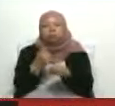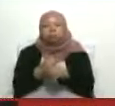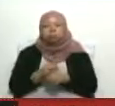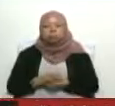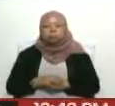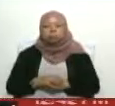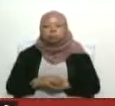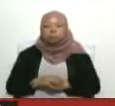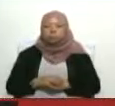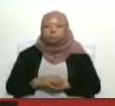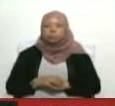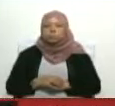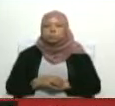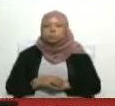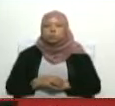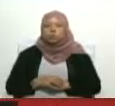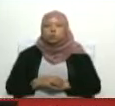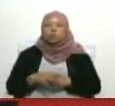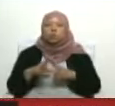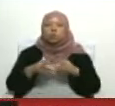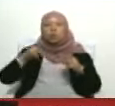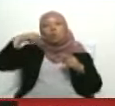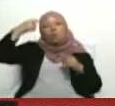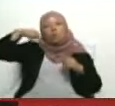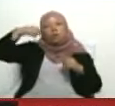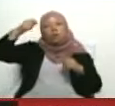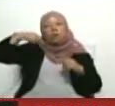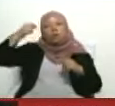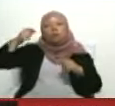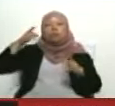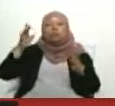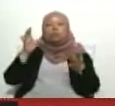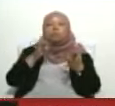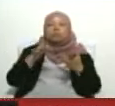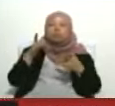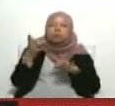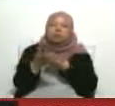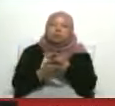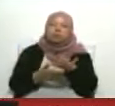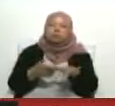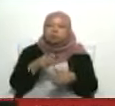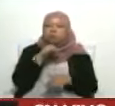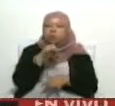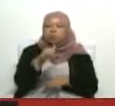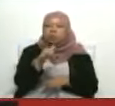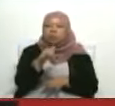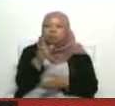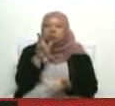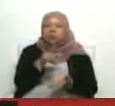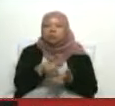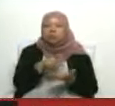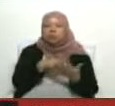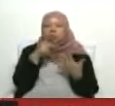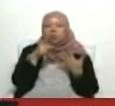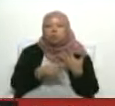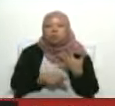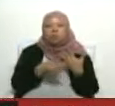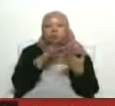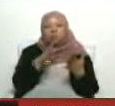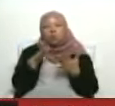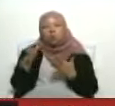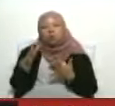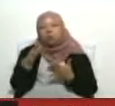con atención, veamos estos dos videos en donde estos criminales delatan los planes terroristas que